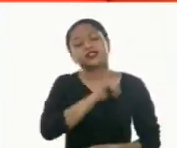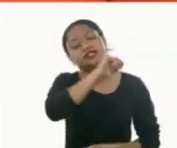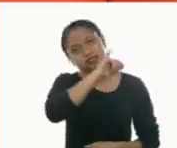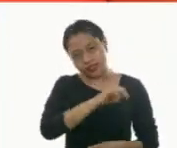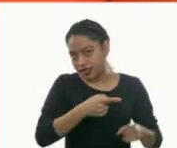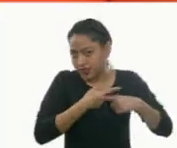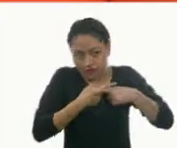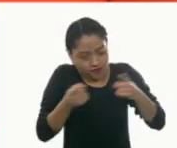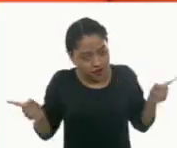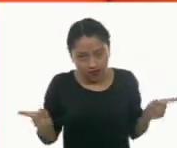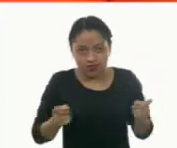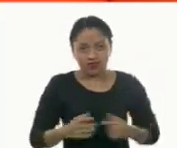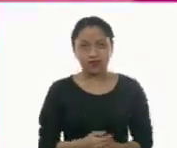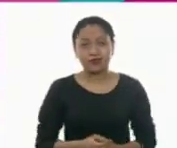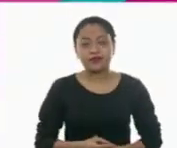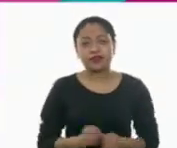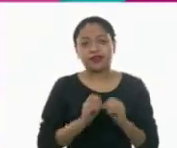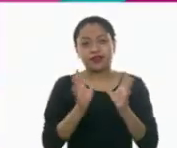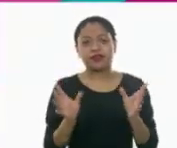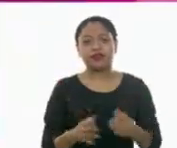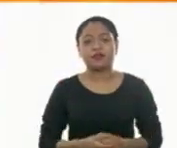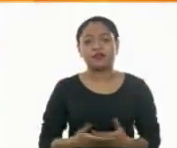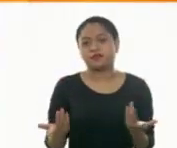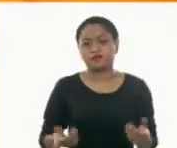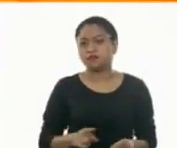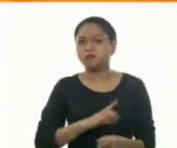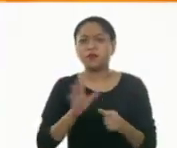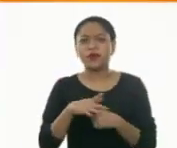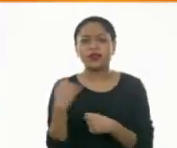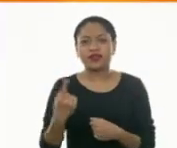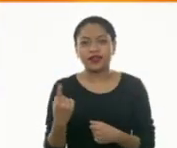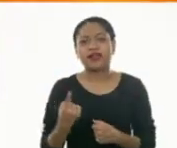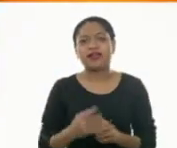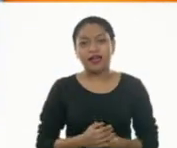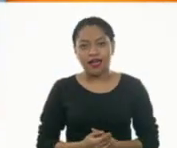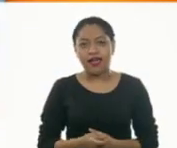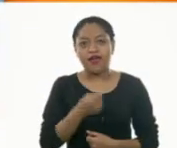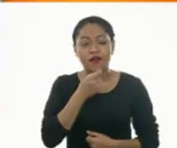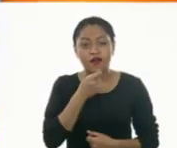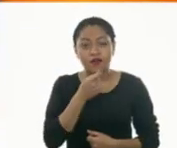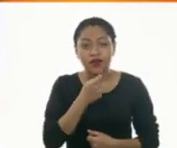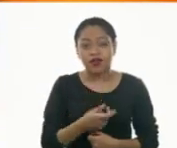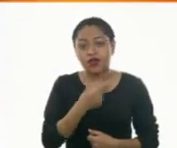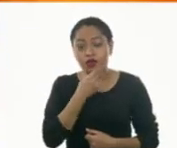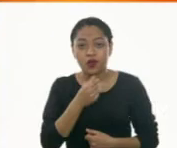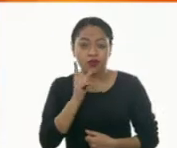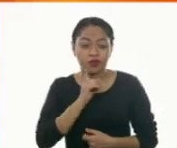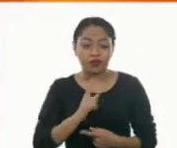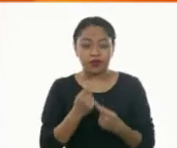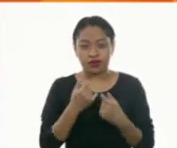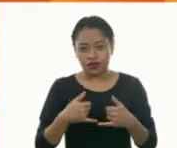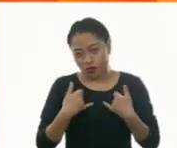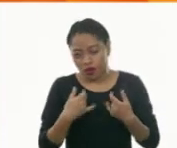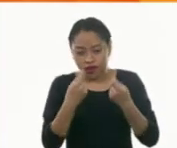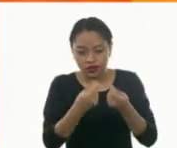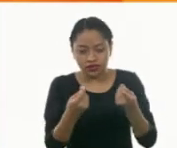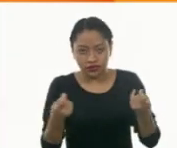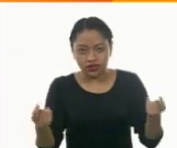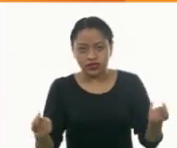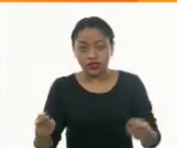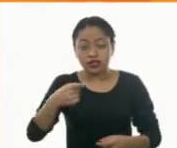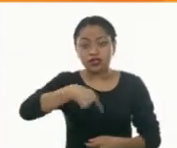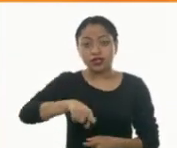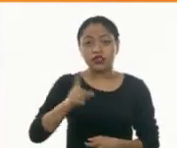es diferente, definitivamente. Primero porque un niño, una niña o joven con discapacidad intelectual